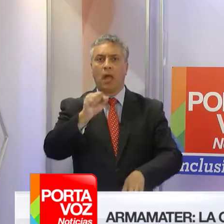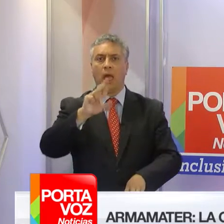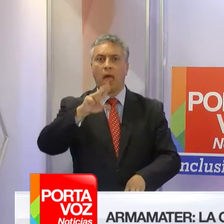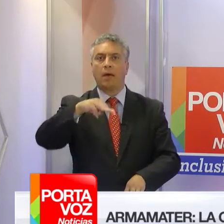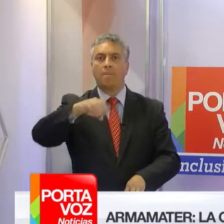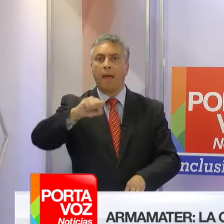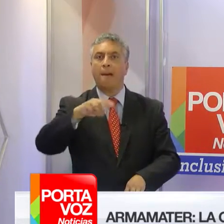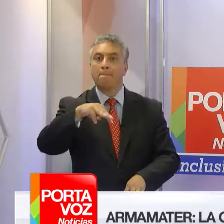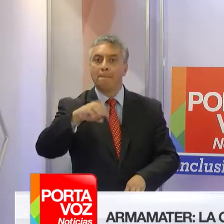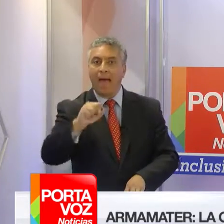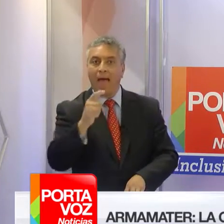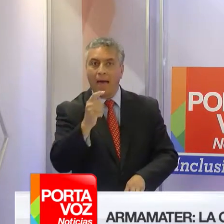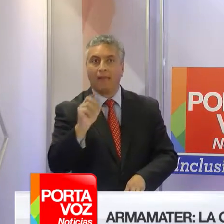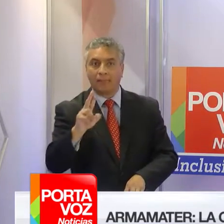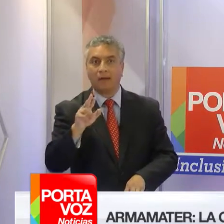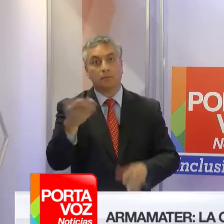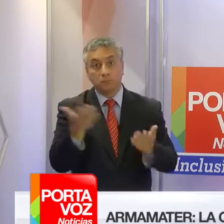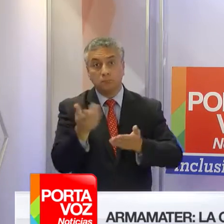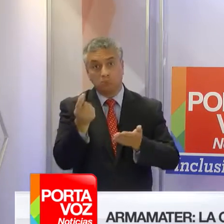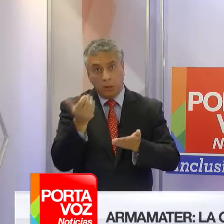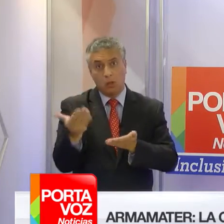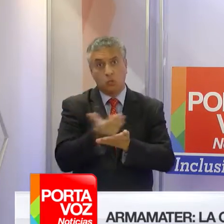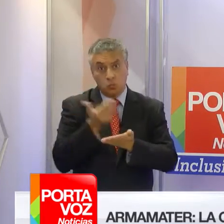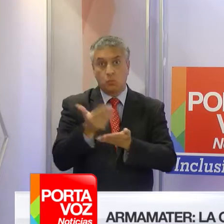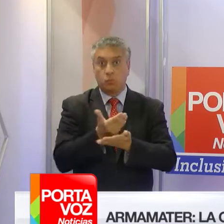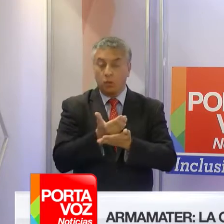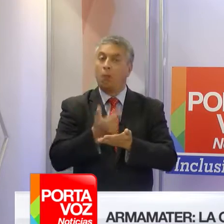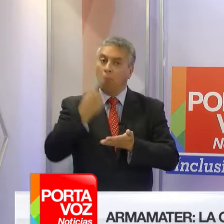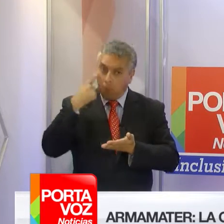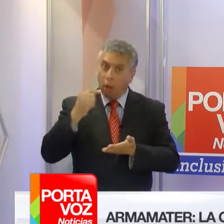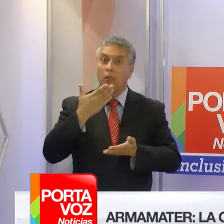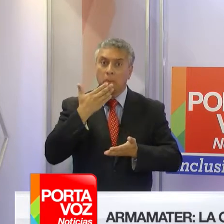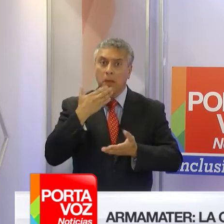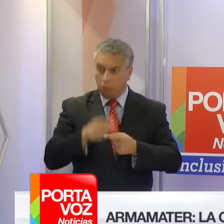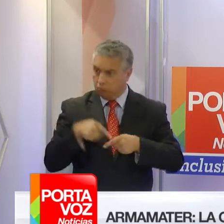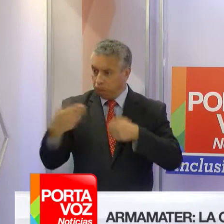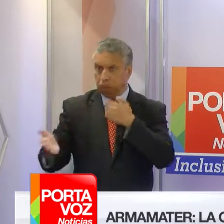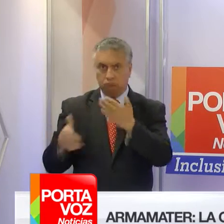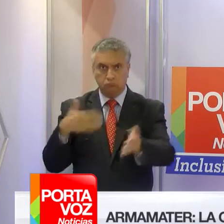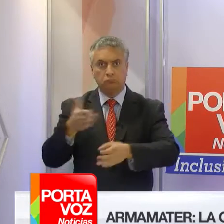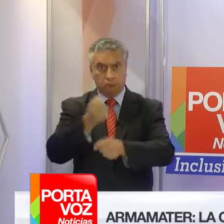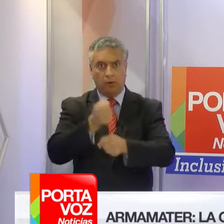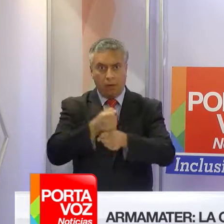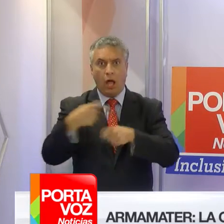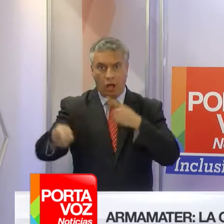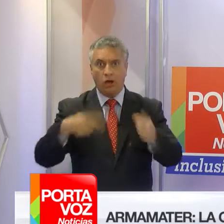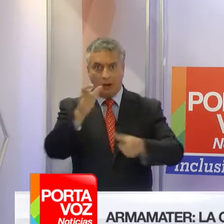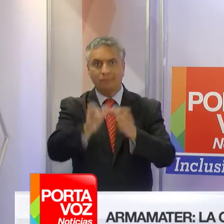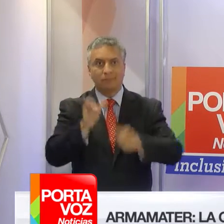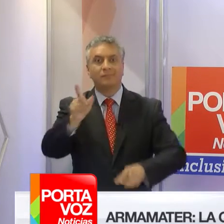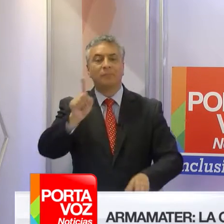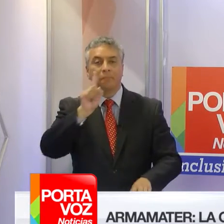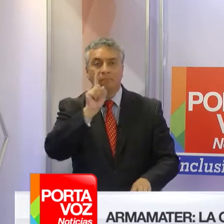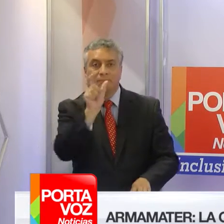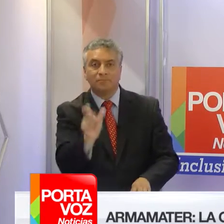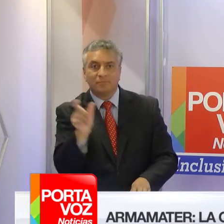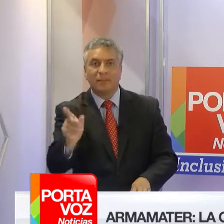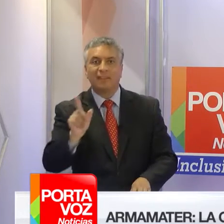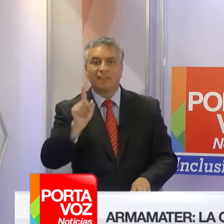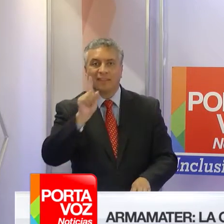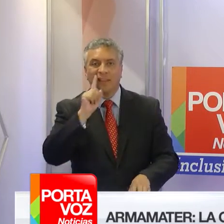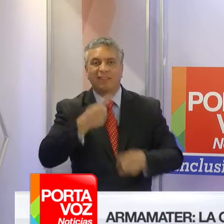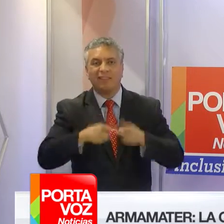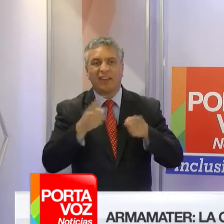generar sus propios ingresos, pero además para dar trabajo a otras personas que, como él, viven con diferentes discapacidades. Les ofrece un